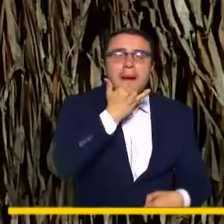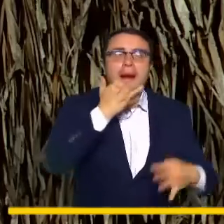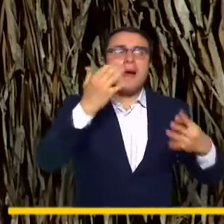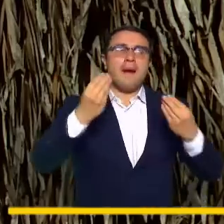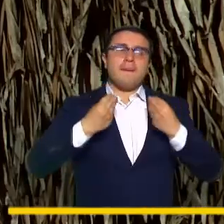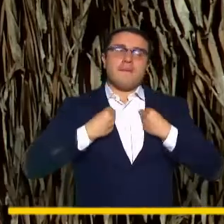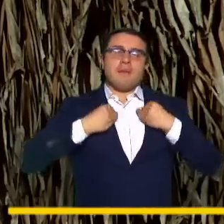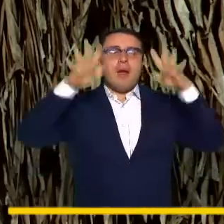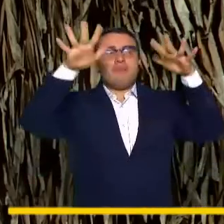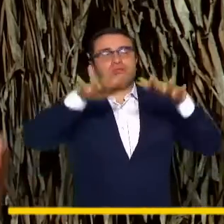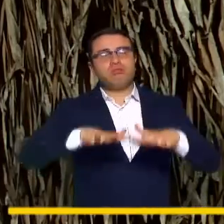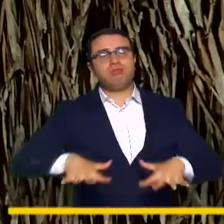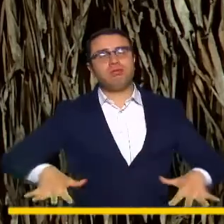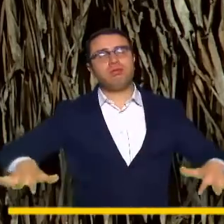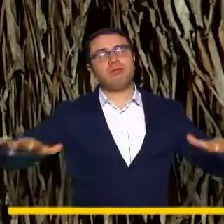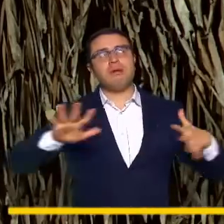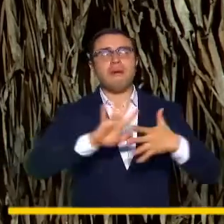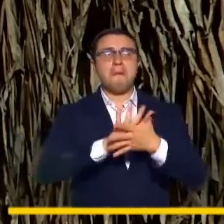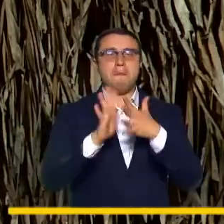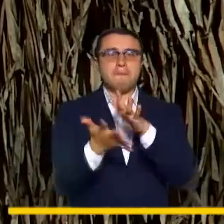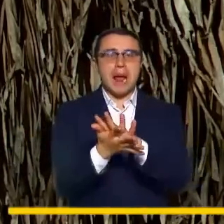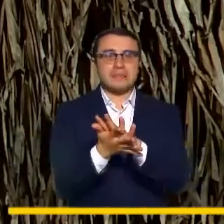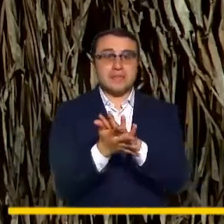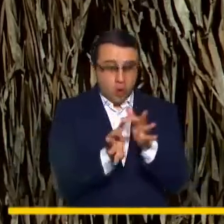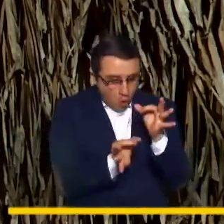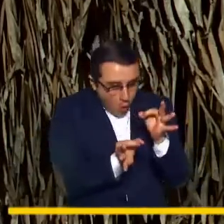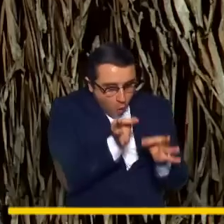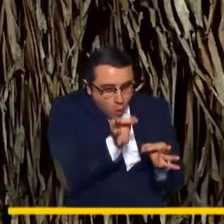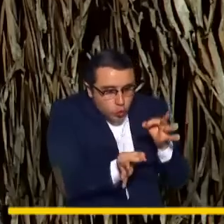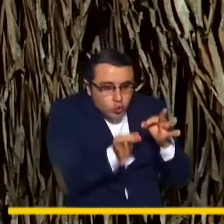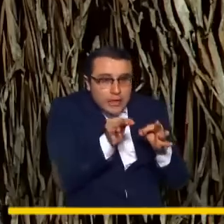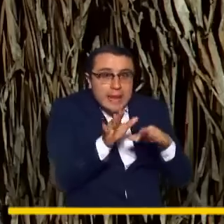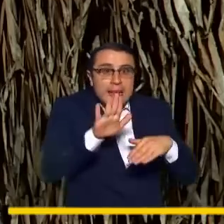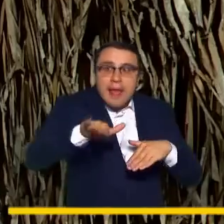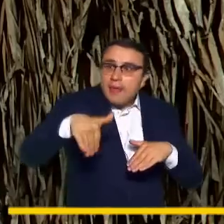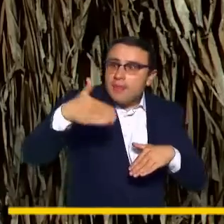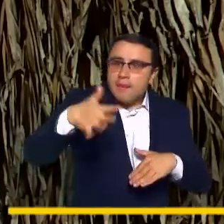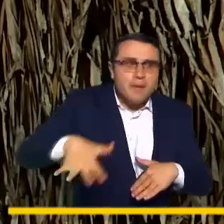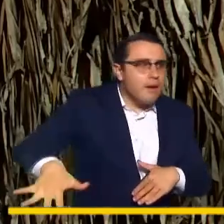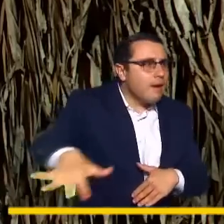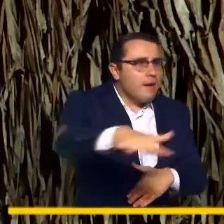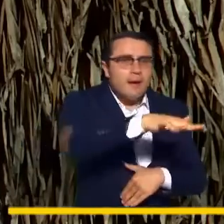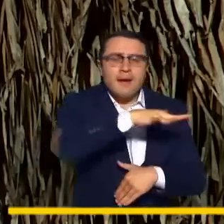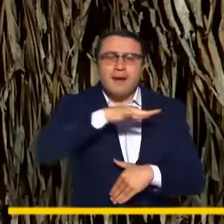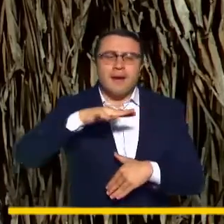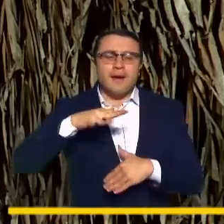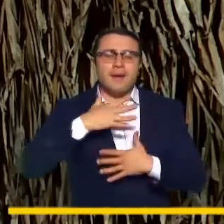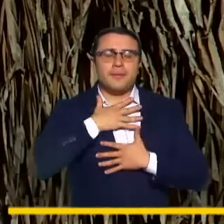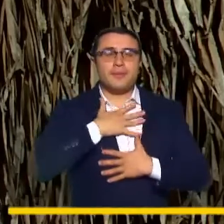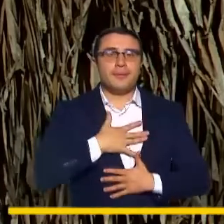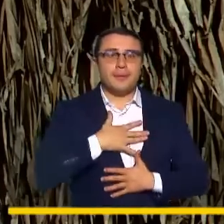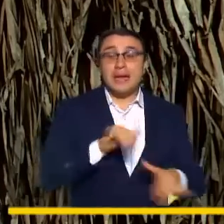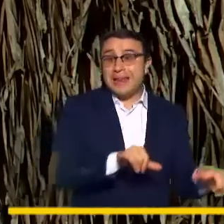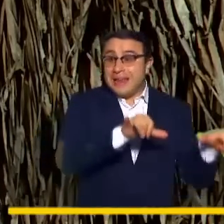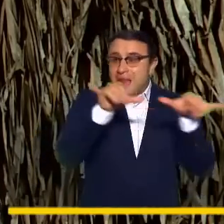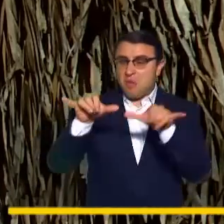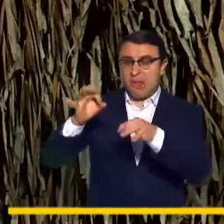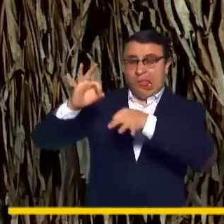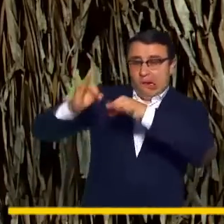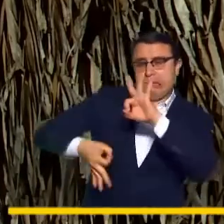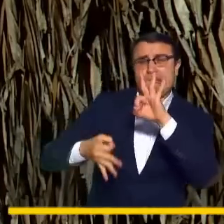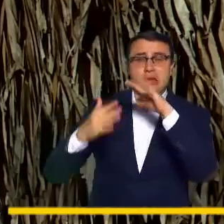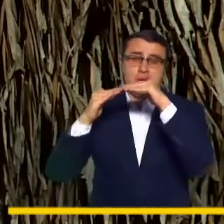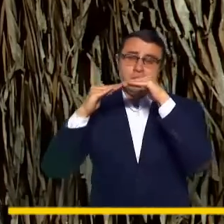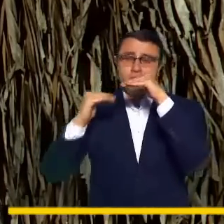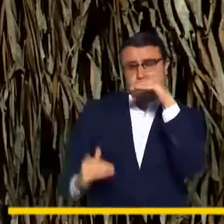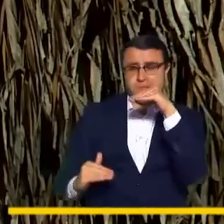La justicia es la antesala de la paz. Igual que la injusticia y la